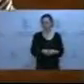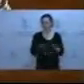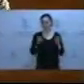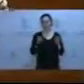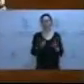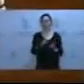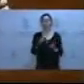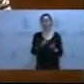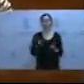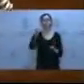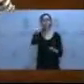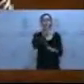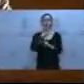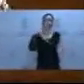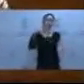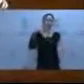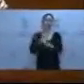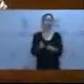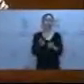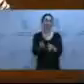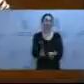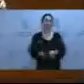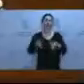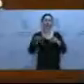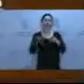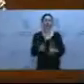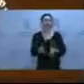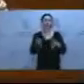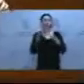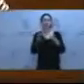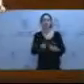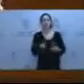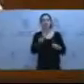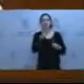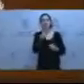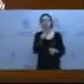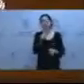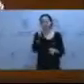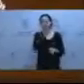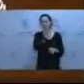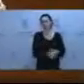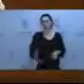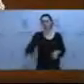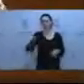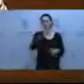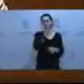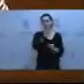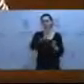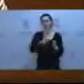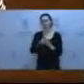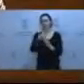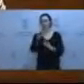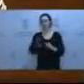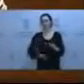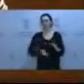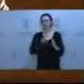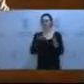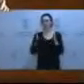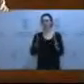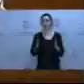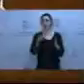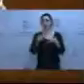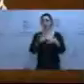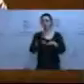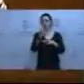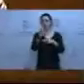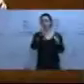20 años con la cantinela de 0 a 3 años y no resuelven? Y la red pública es insuficiente y es